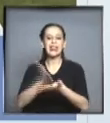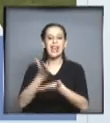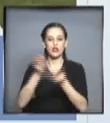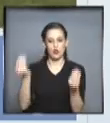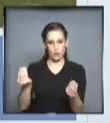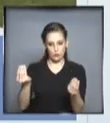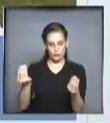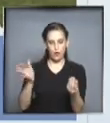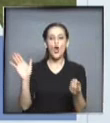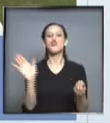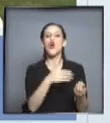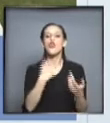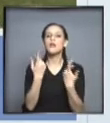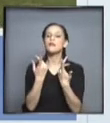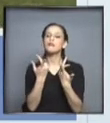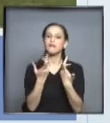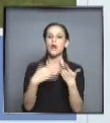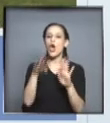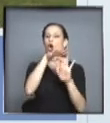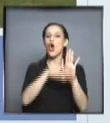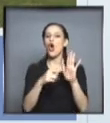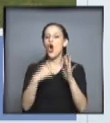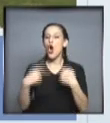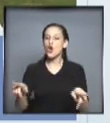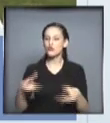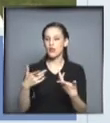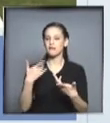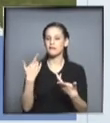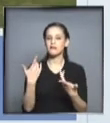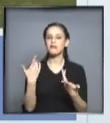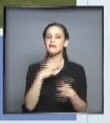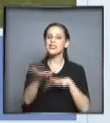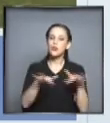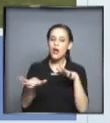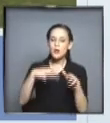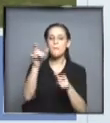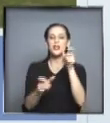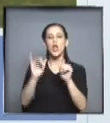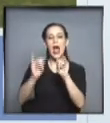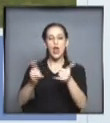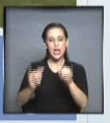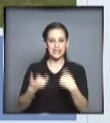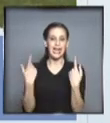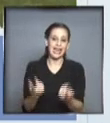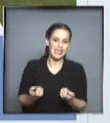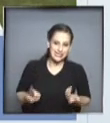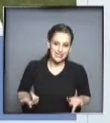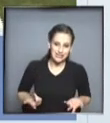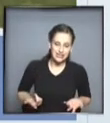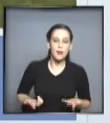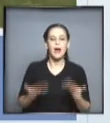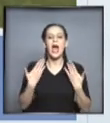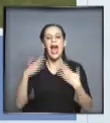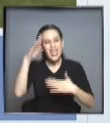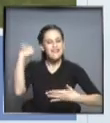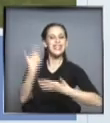De todas aquellas condiciones y circunstancias que nuestros adolescentes necesitan para poder